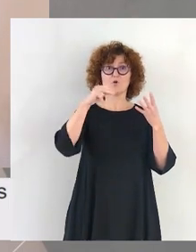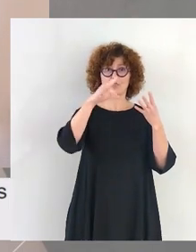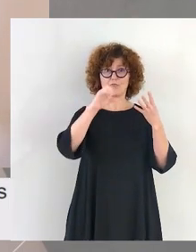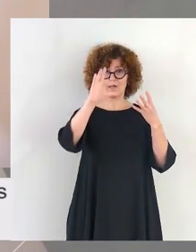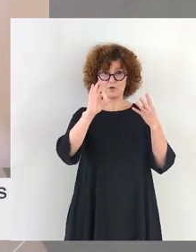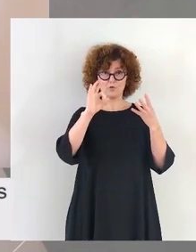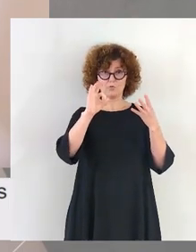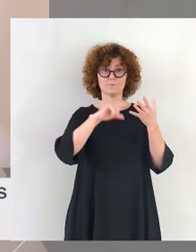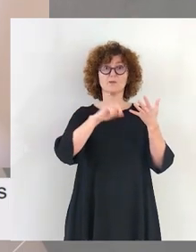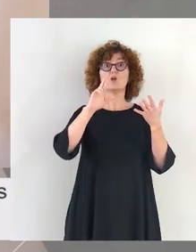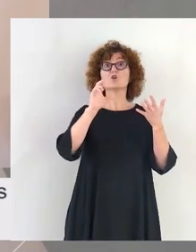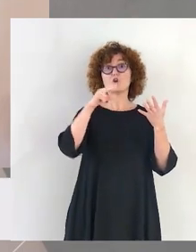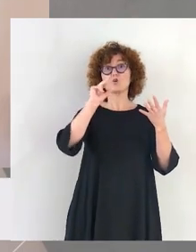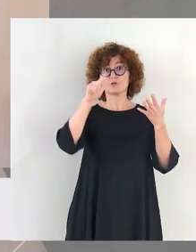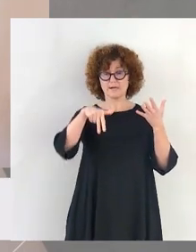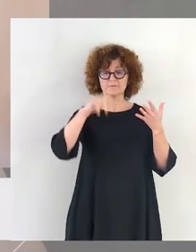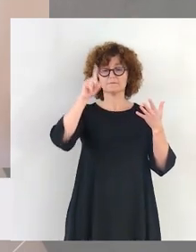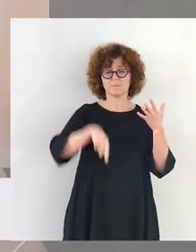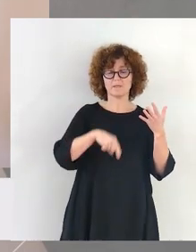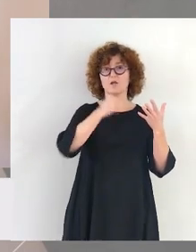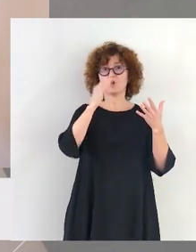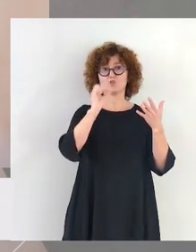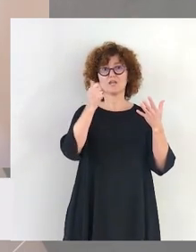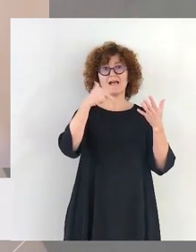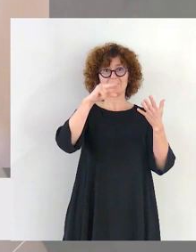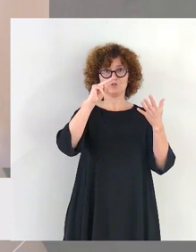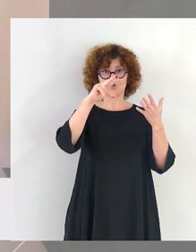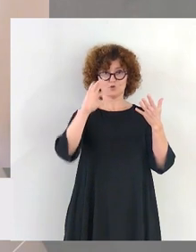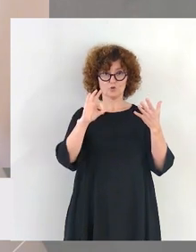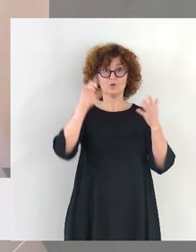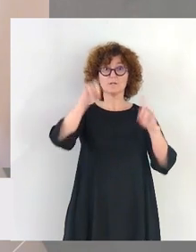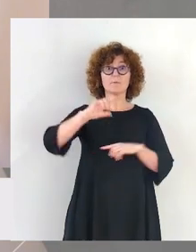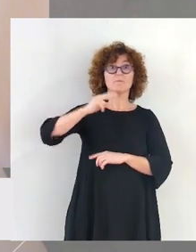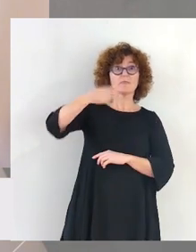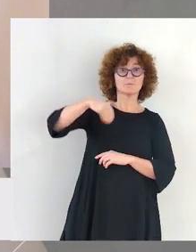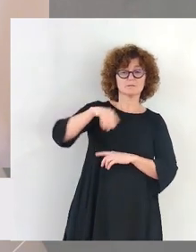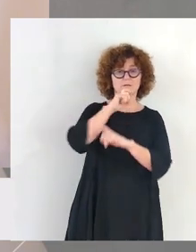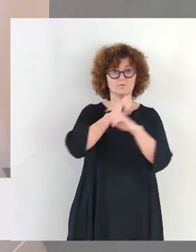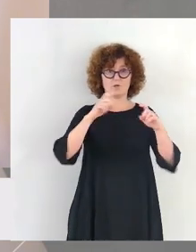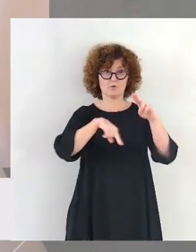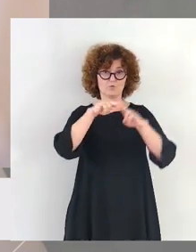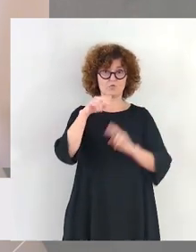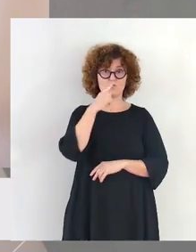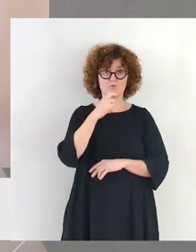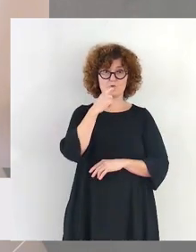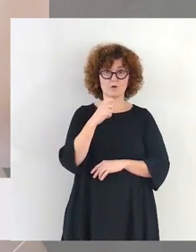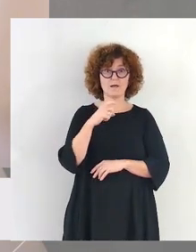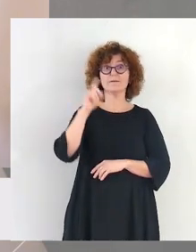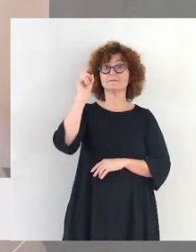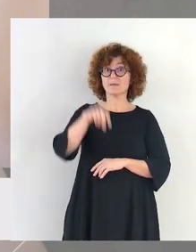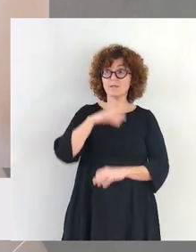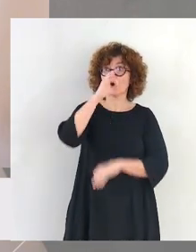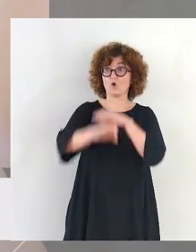rona magá y Marina también a la vicepresidenta de la fundación Cruz Roja a las